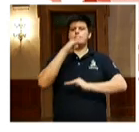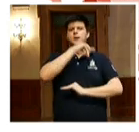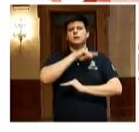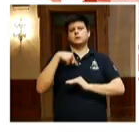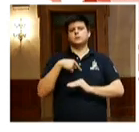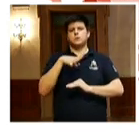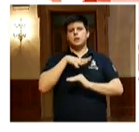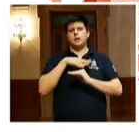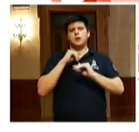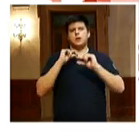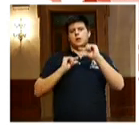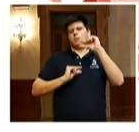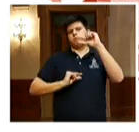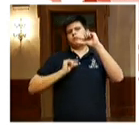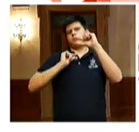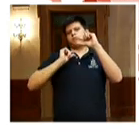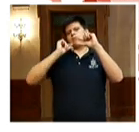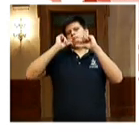lugares